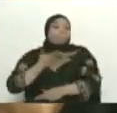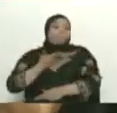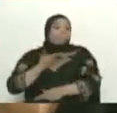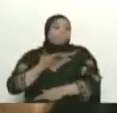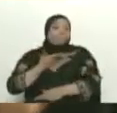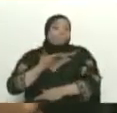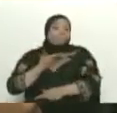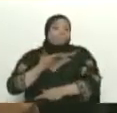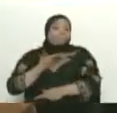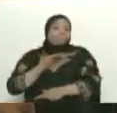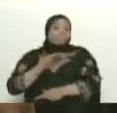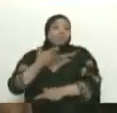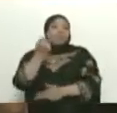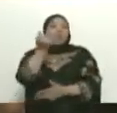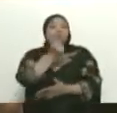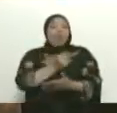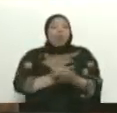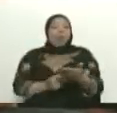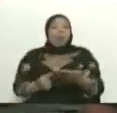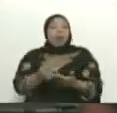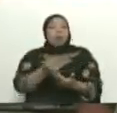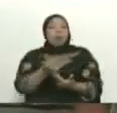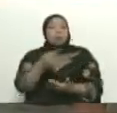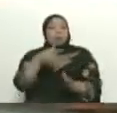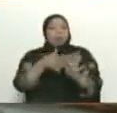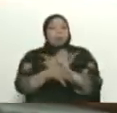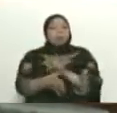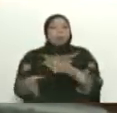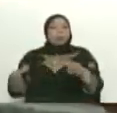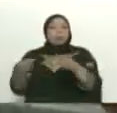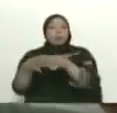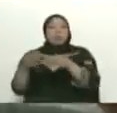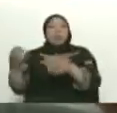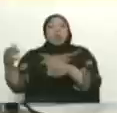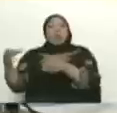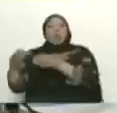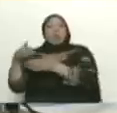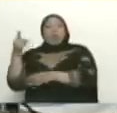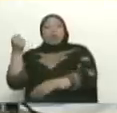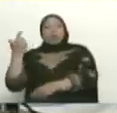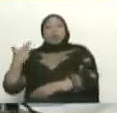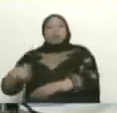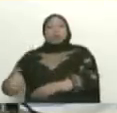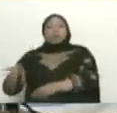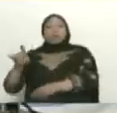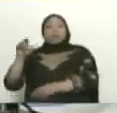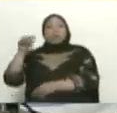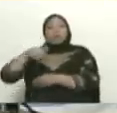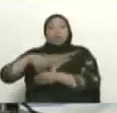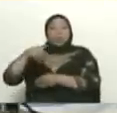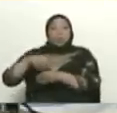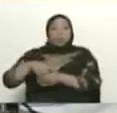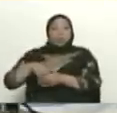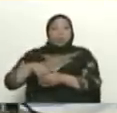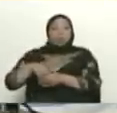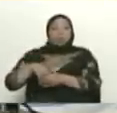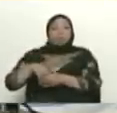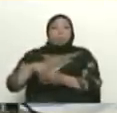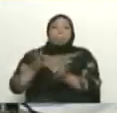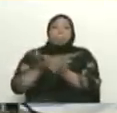fue diseñado así, exprofeso. ¿Para qué? Para que solo votaran los ricos y para que solo votara la clase